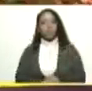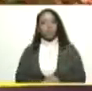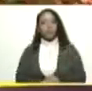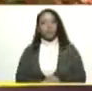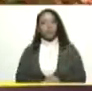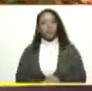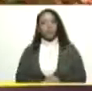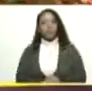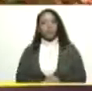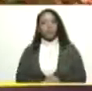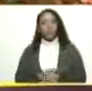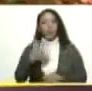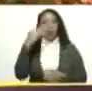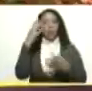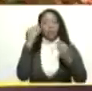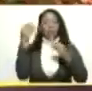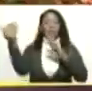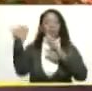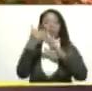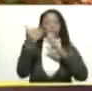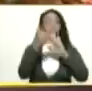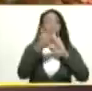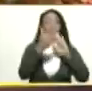enfrentando sanciones,